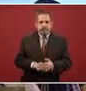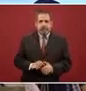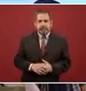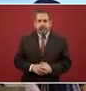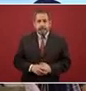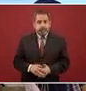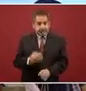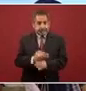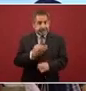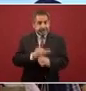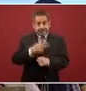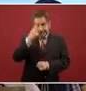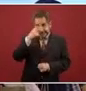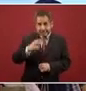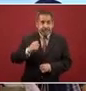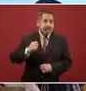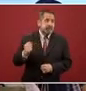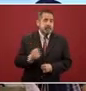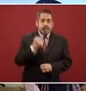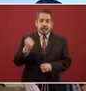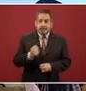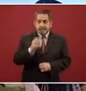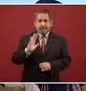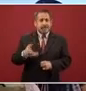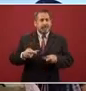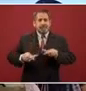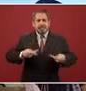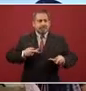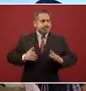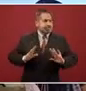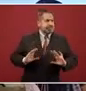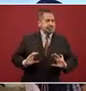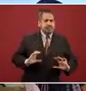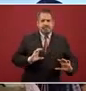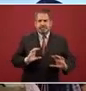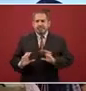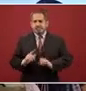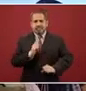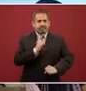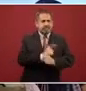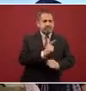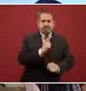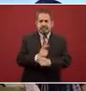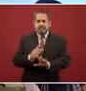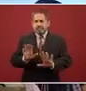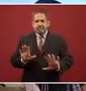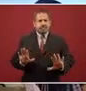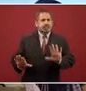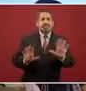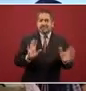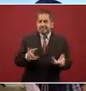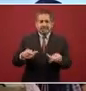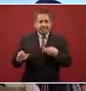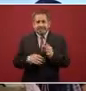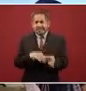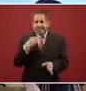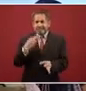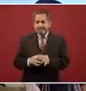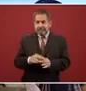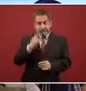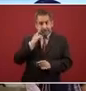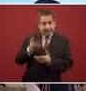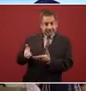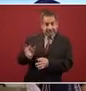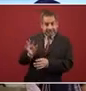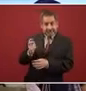fortuna que tiene México por estar preparado, que hemos podido identificar en cada momento esto, hasta llegar a este